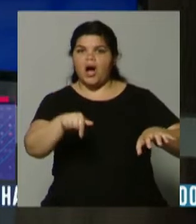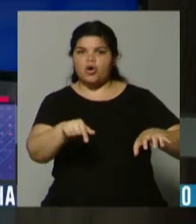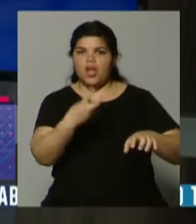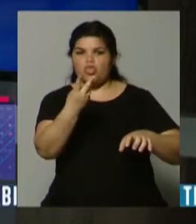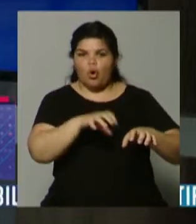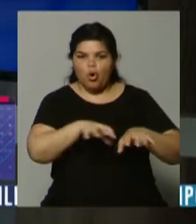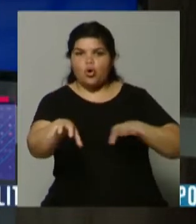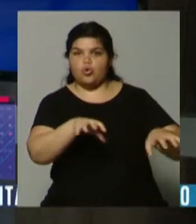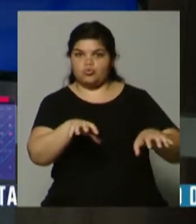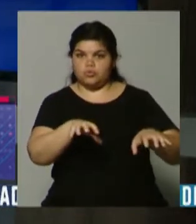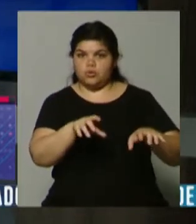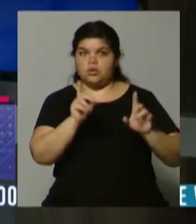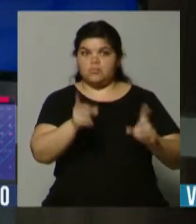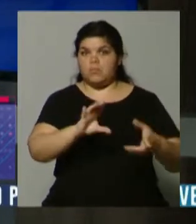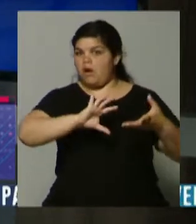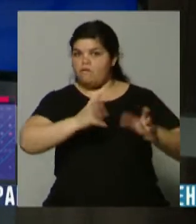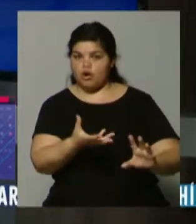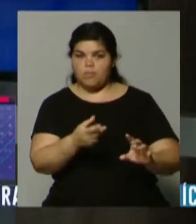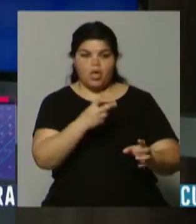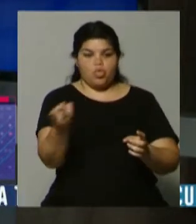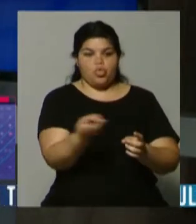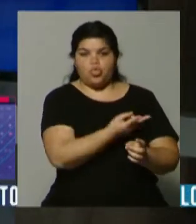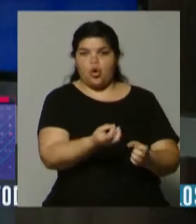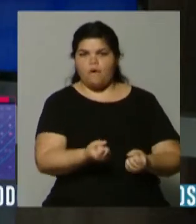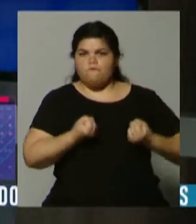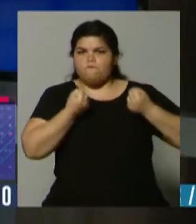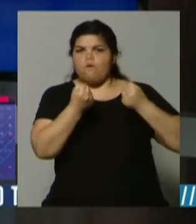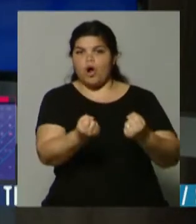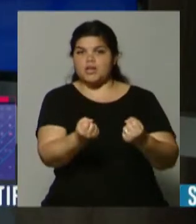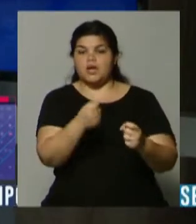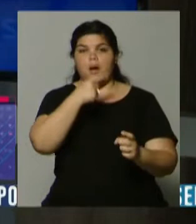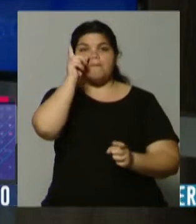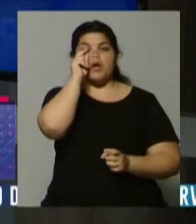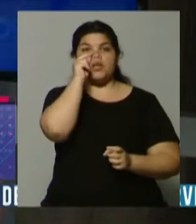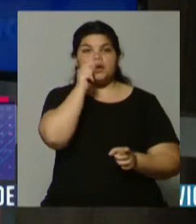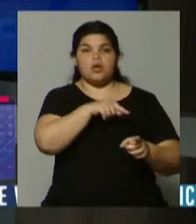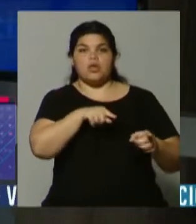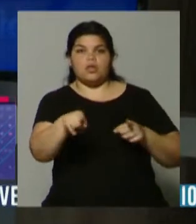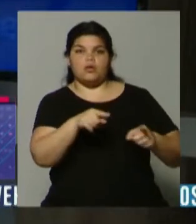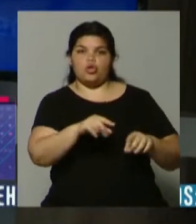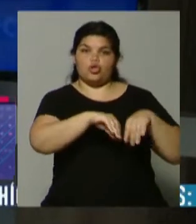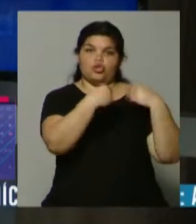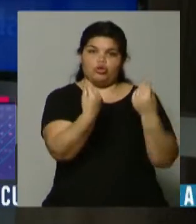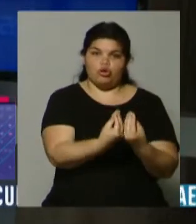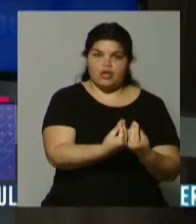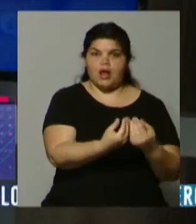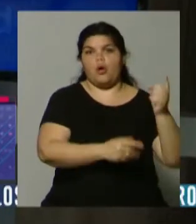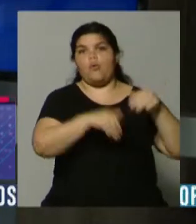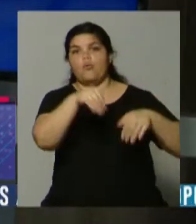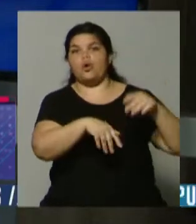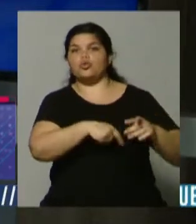más bien dos coaliciones, pero la dinámica es la misma. Son dos fuerzas políticas fundamentalmente que se disputan la totalidad de los